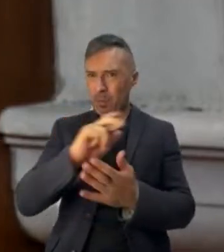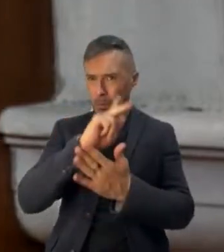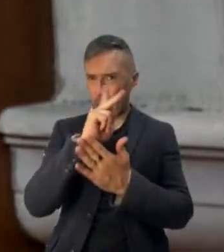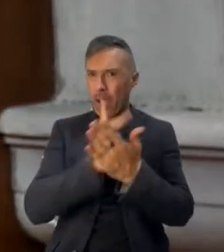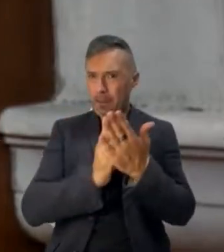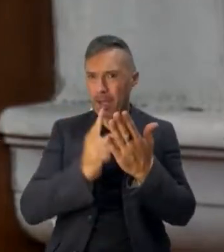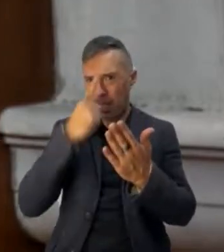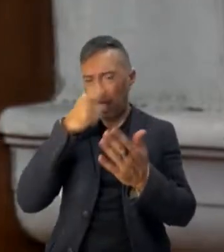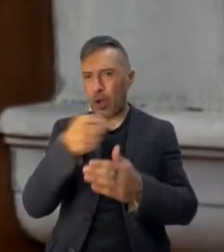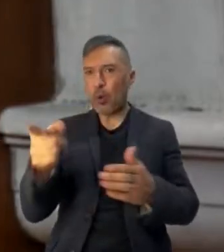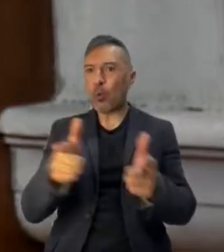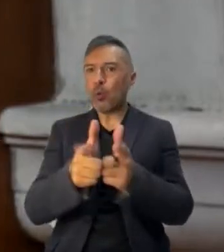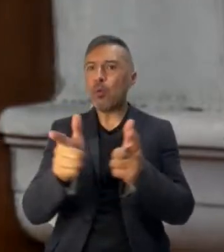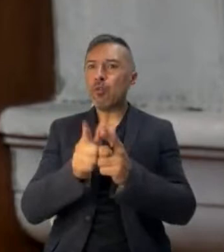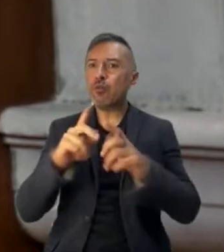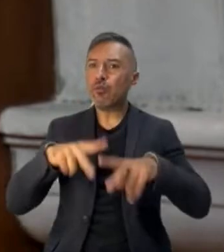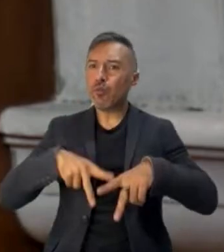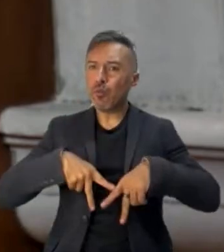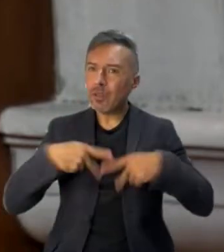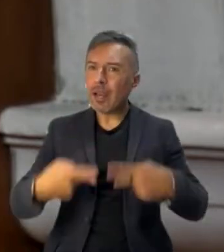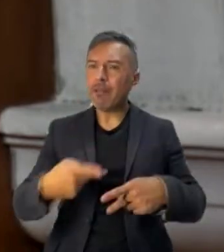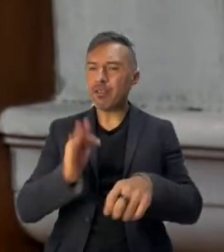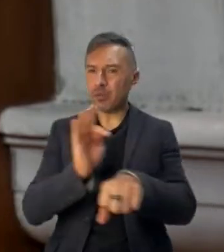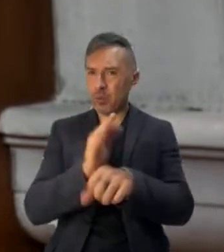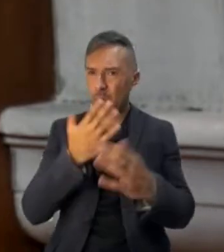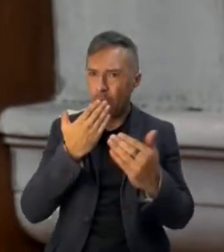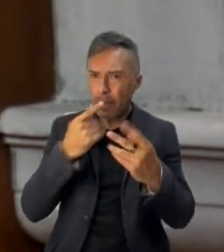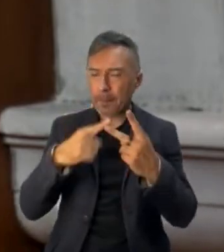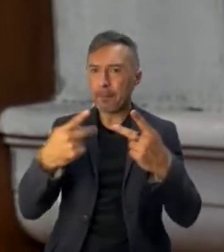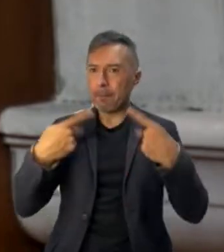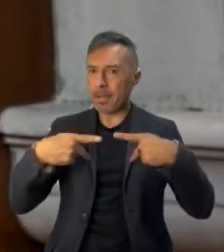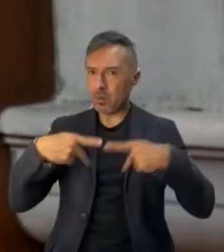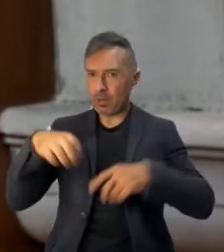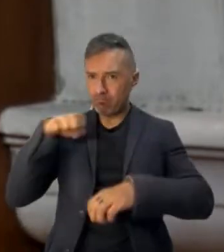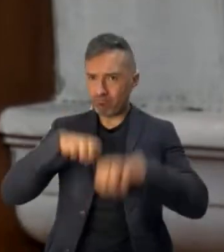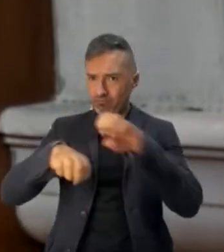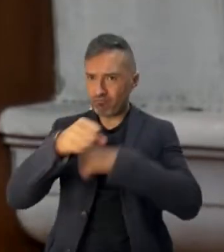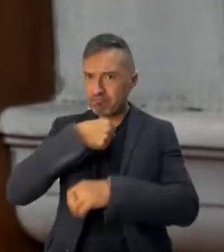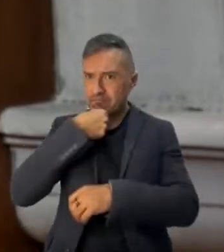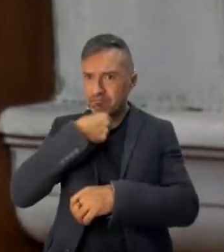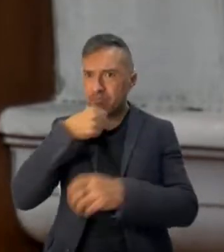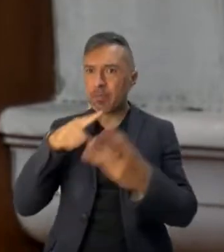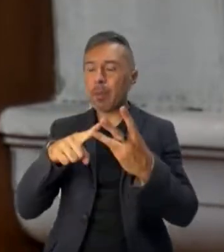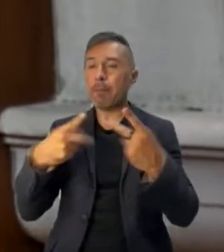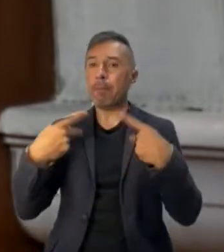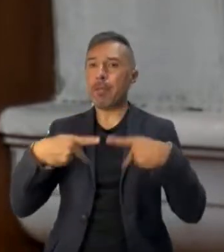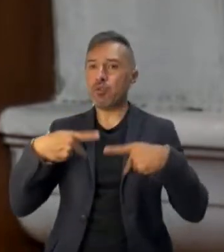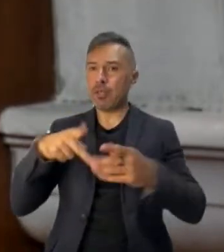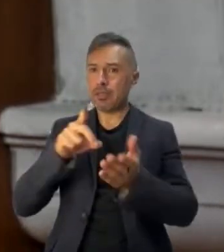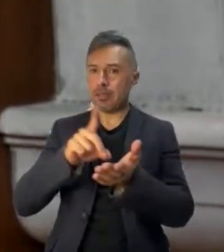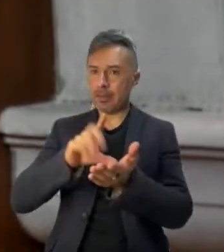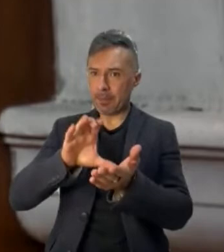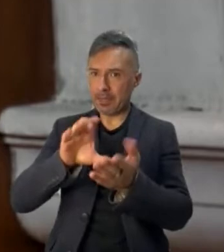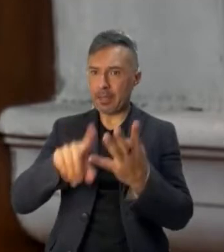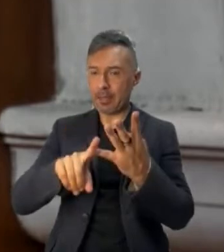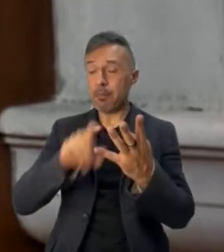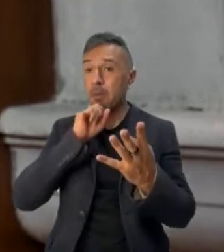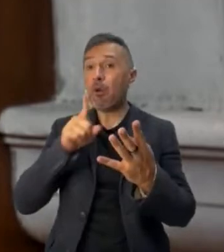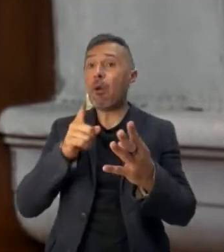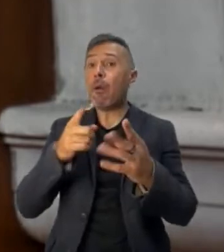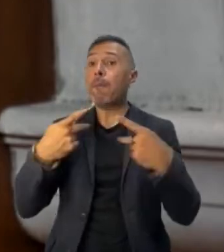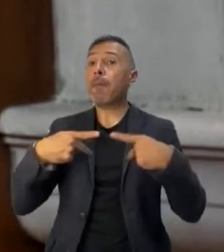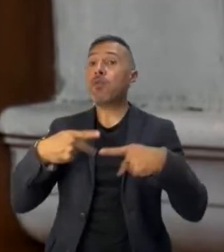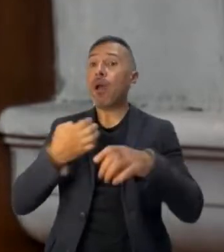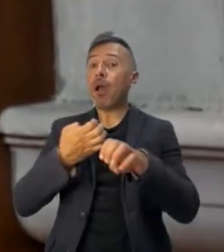personas adultas mayores, personas con discapacidad y mexiquenses en situación de pobreza,